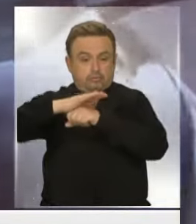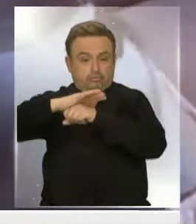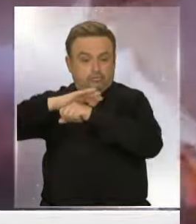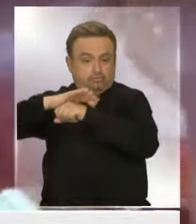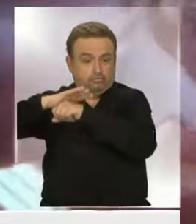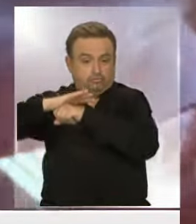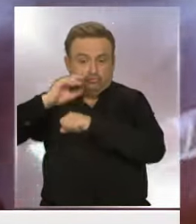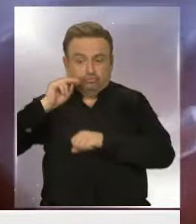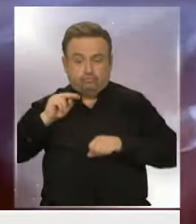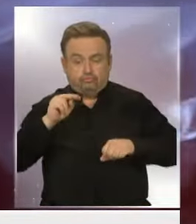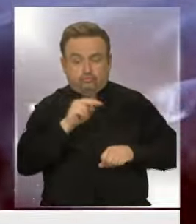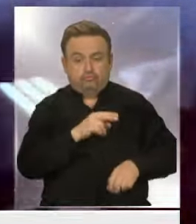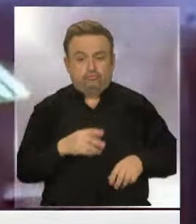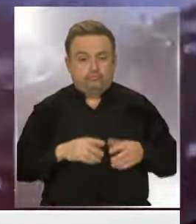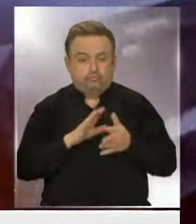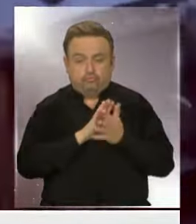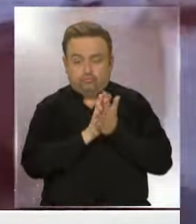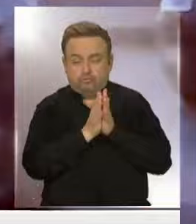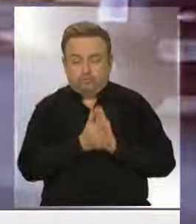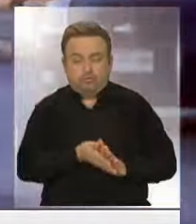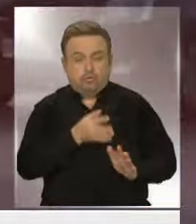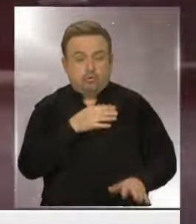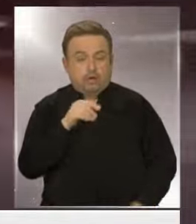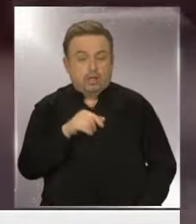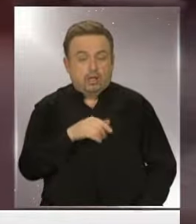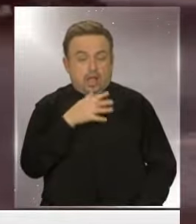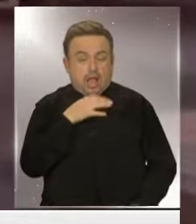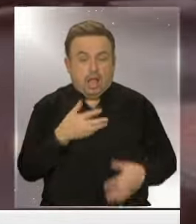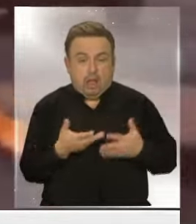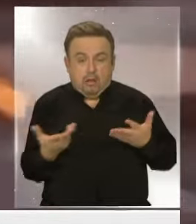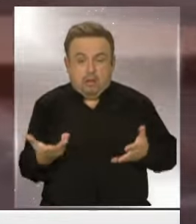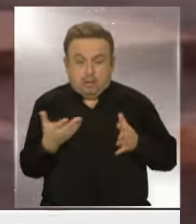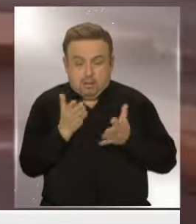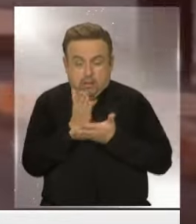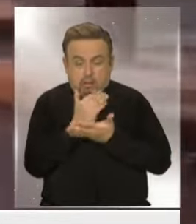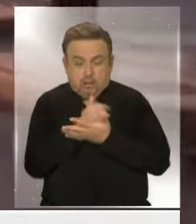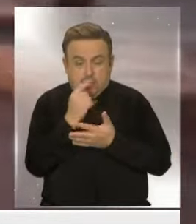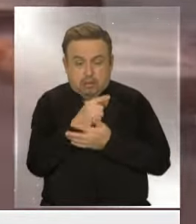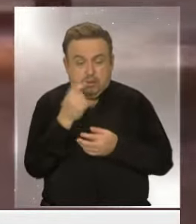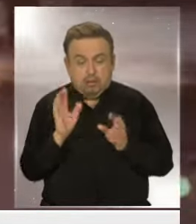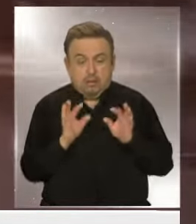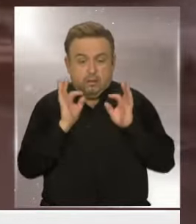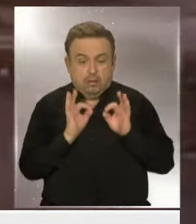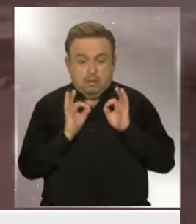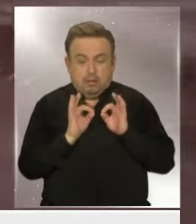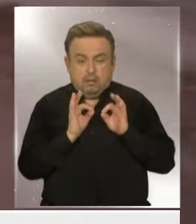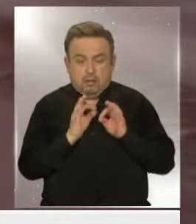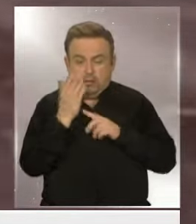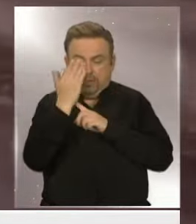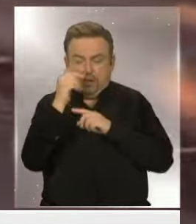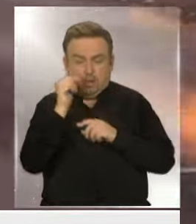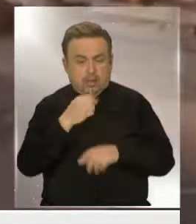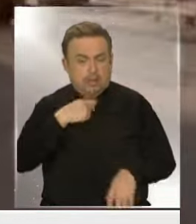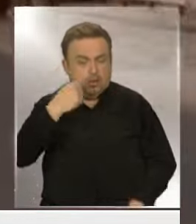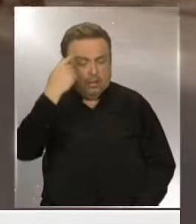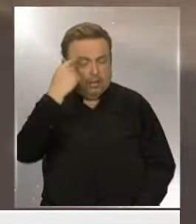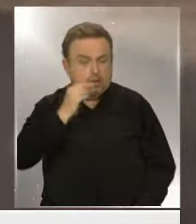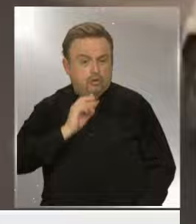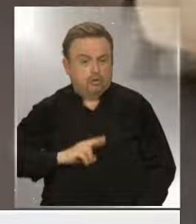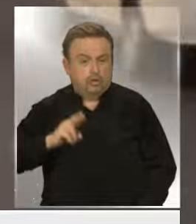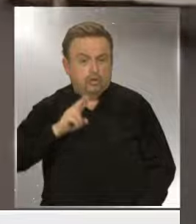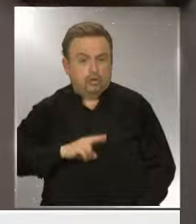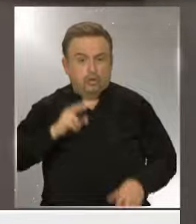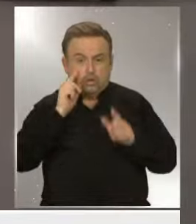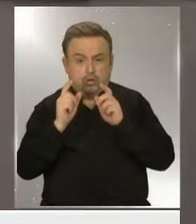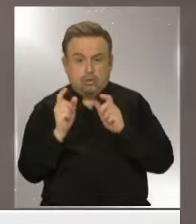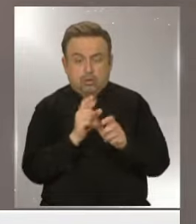movimiento. Los integrantes del clan narco que operaba en Lo Espejo y Pedro Aguirre Cerda estaban constantemente